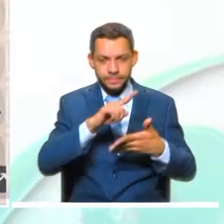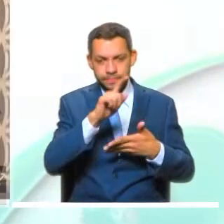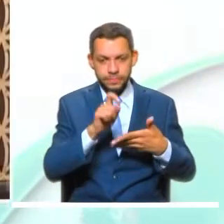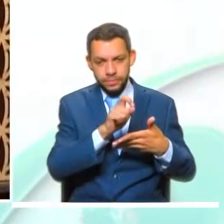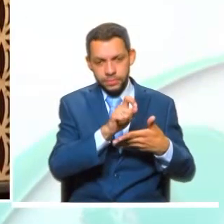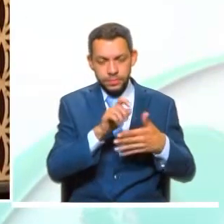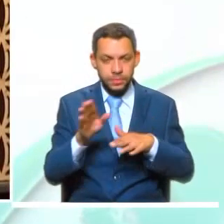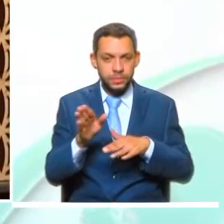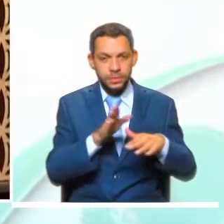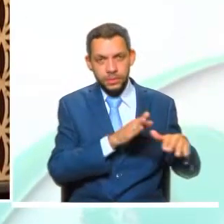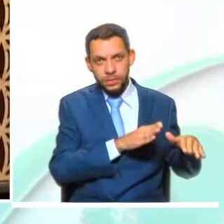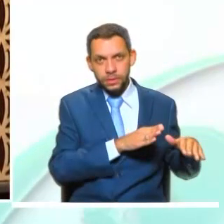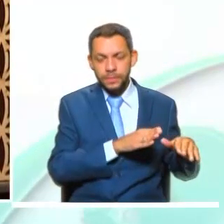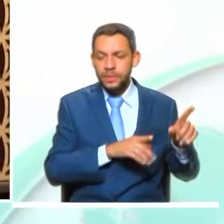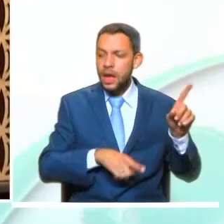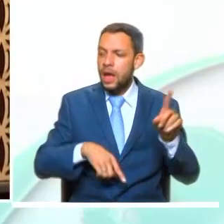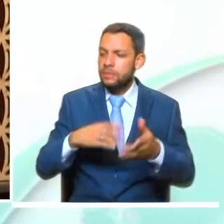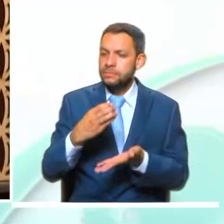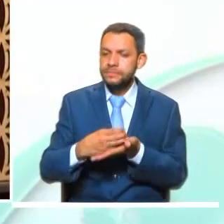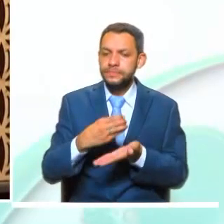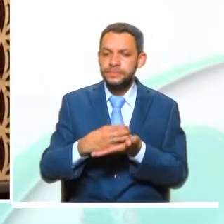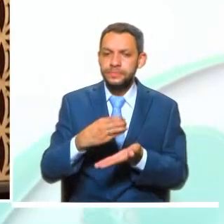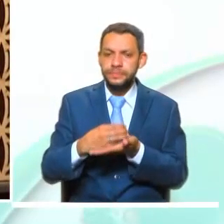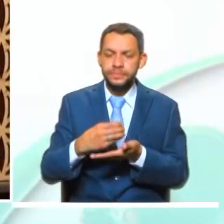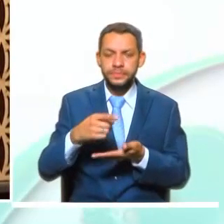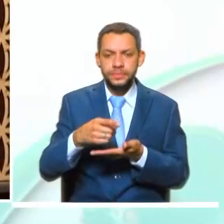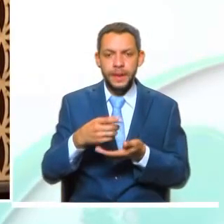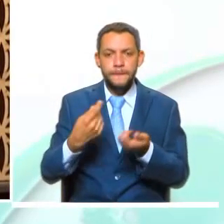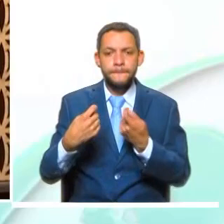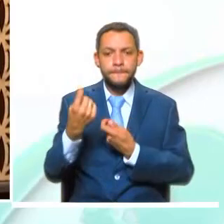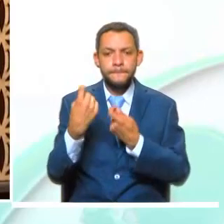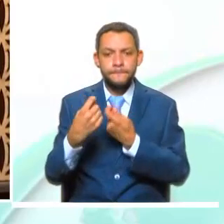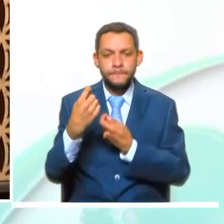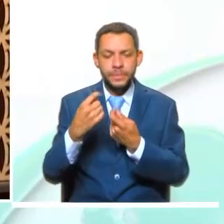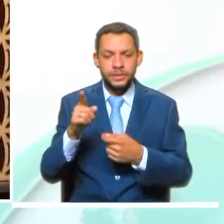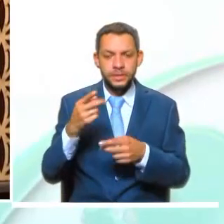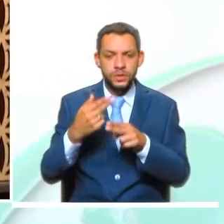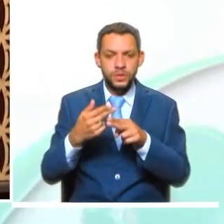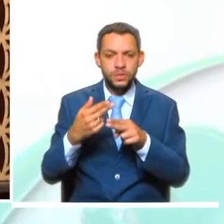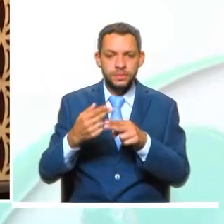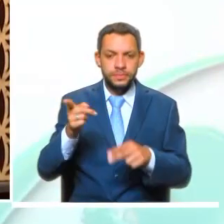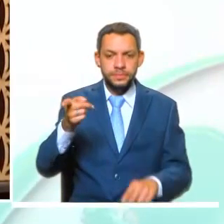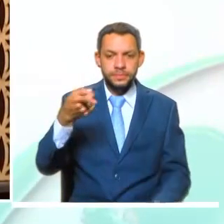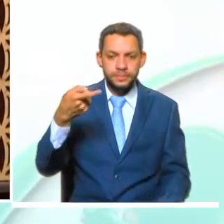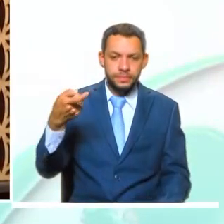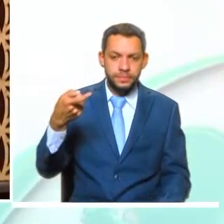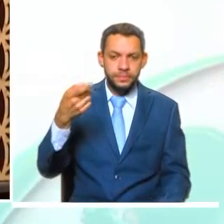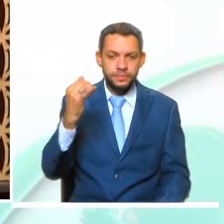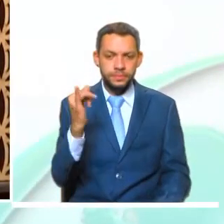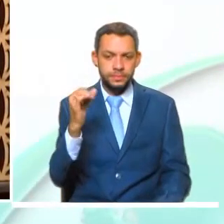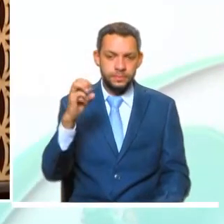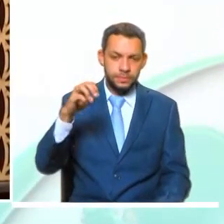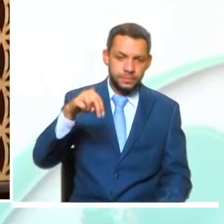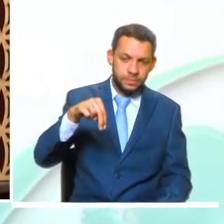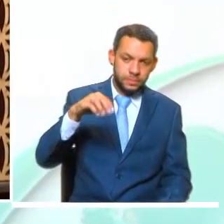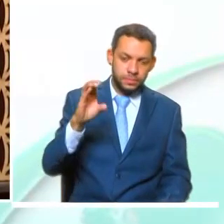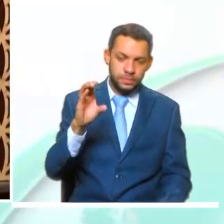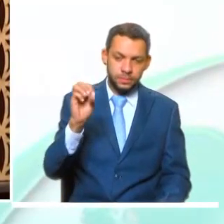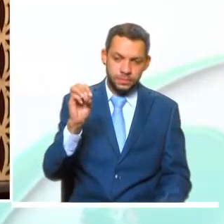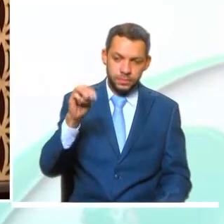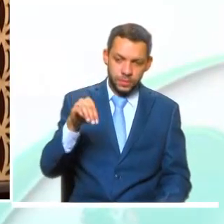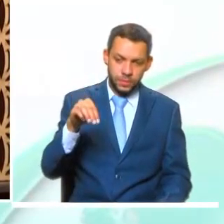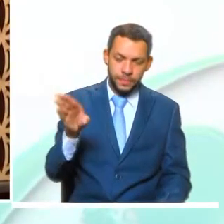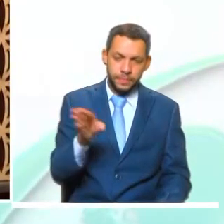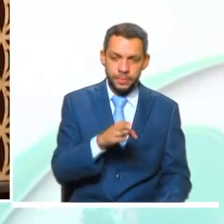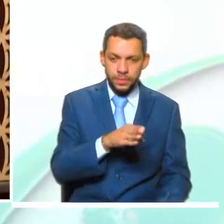lo que se llama yin con lincoln que nosotros manejamos que ayuda mucho para ese problema bueno mayra